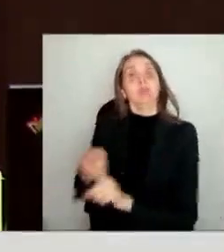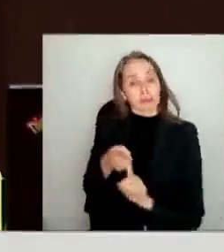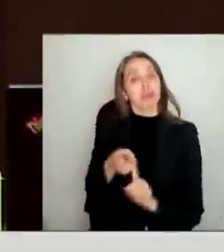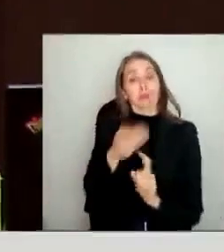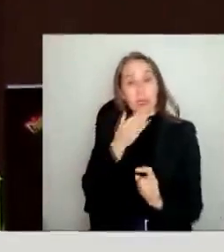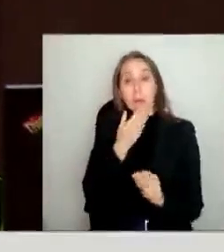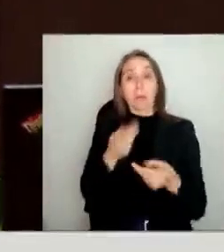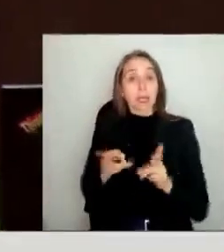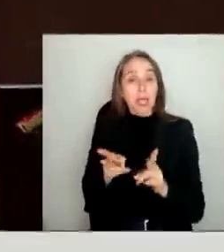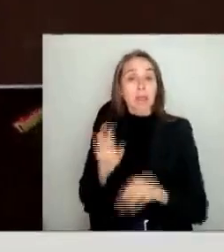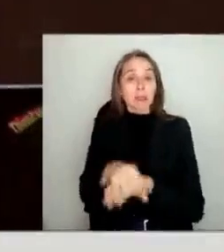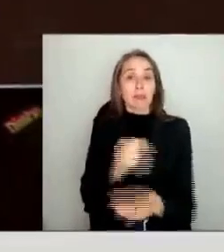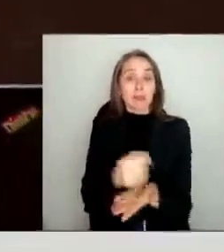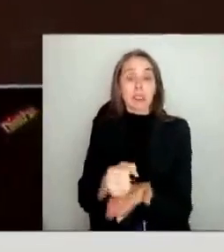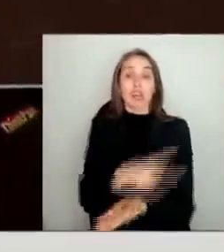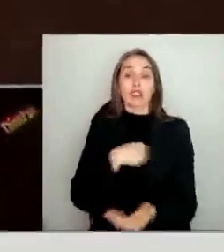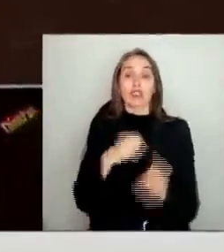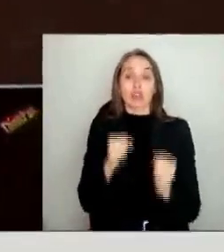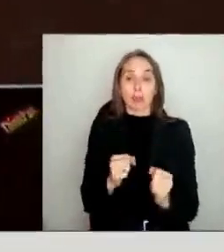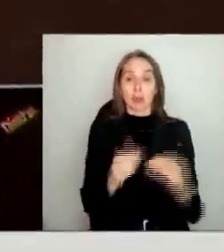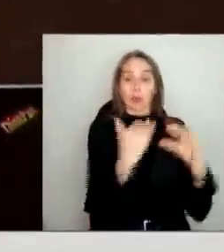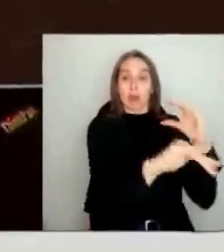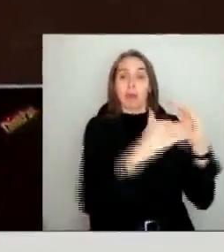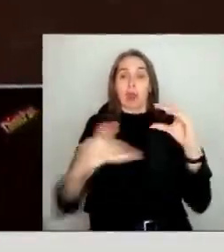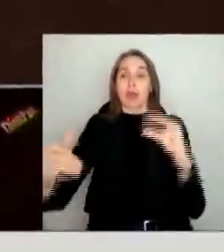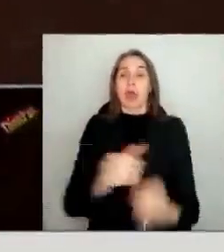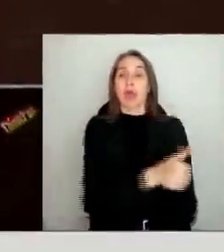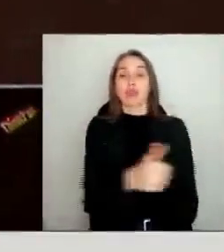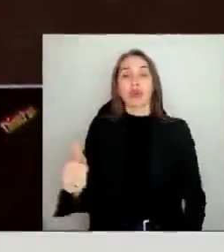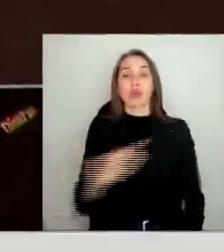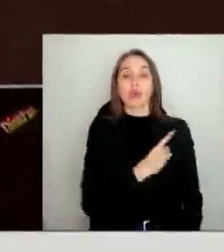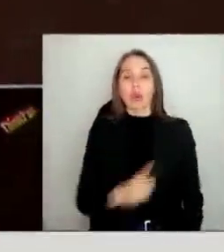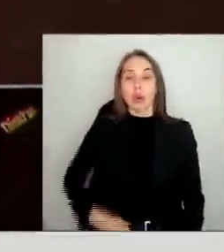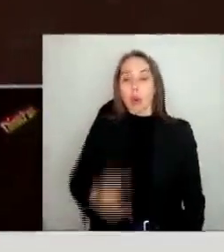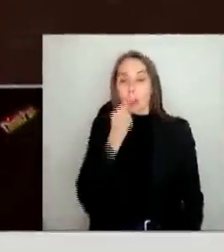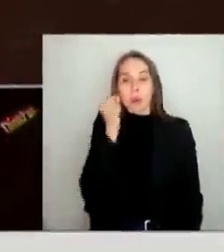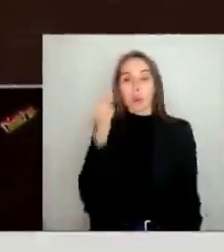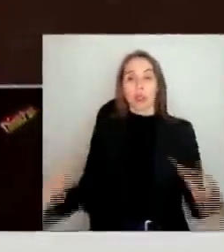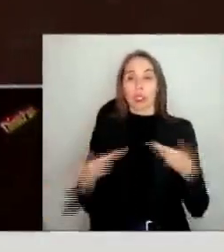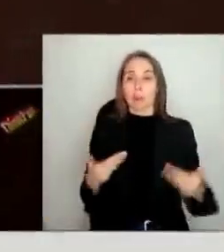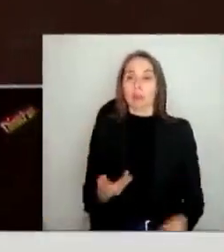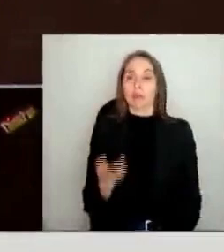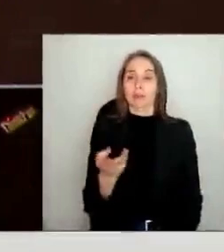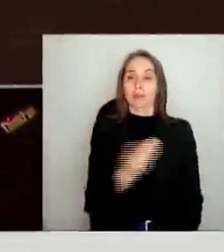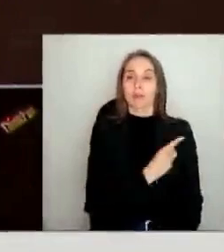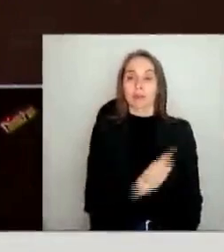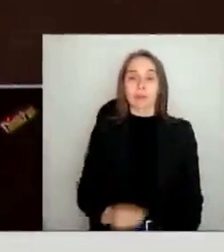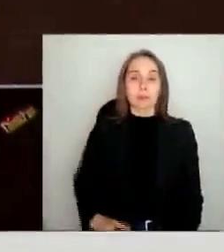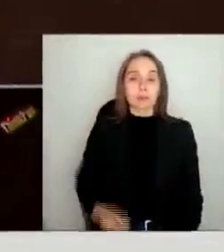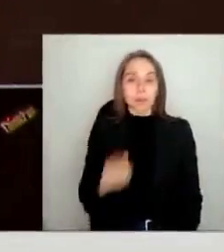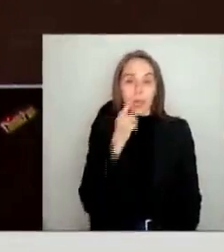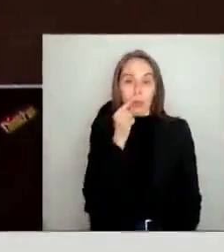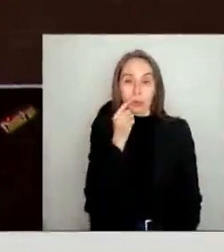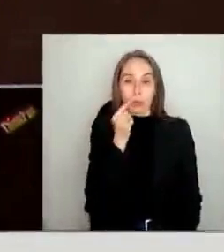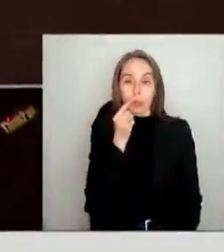nosotros podemos hacerlo llegar a todos los diputados y diputadas que lo soliciten diputado